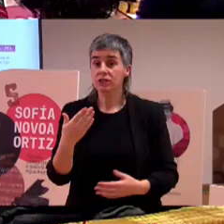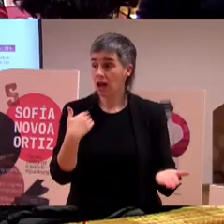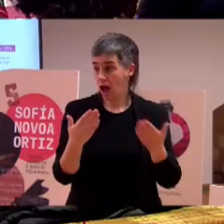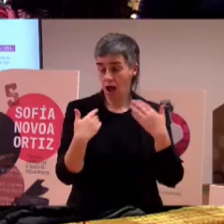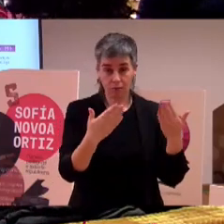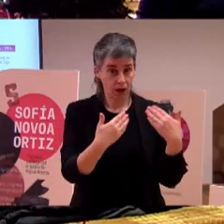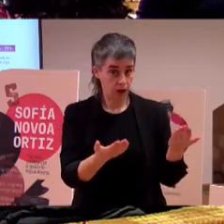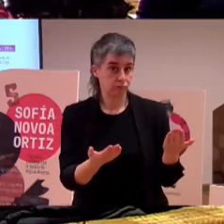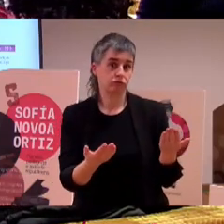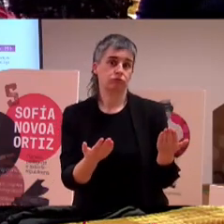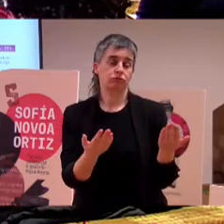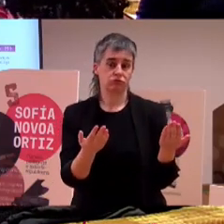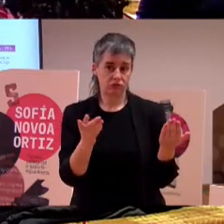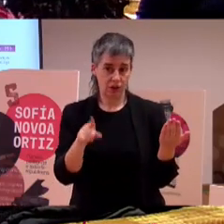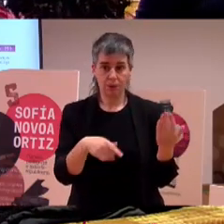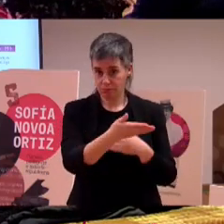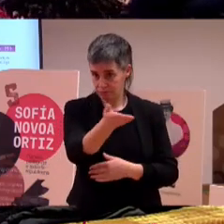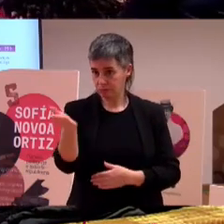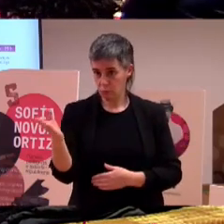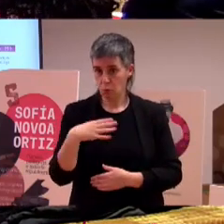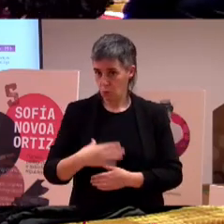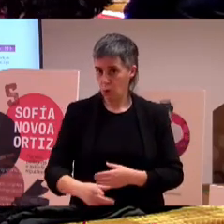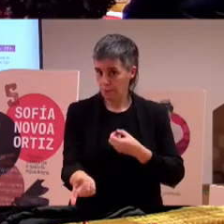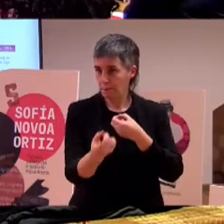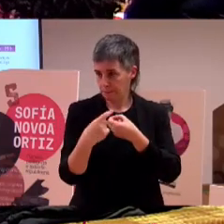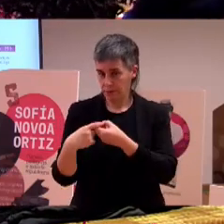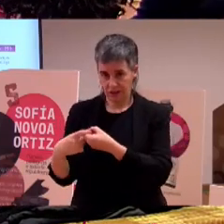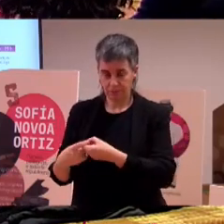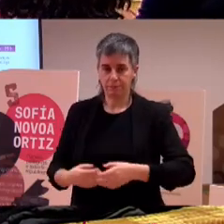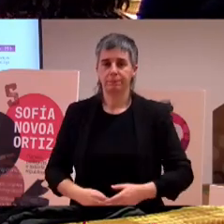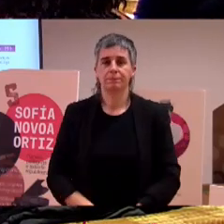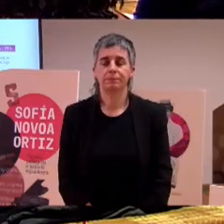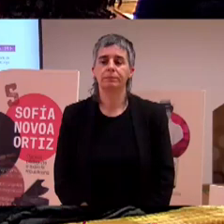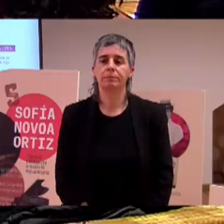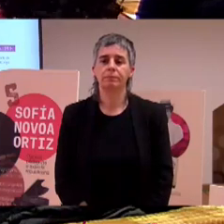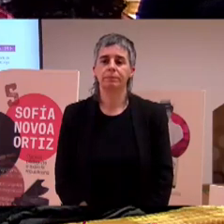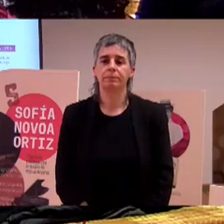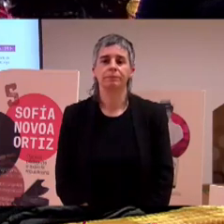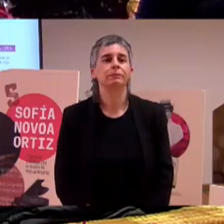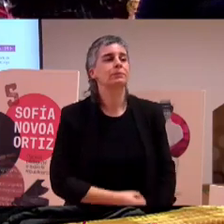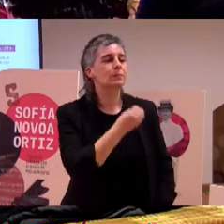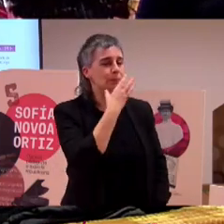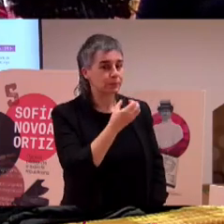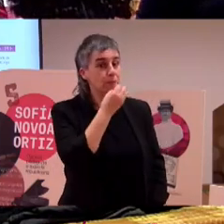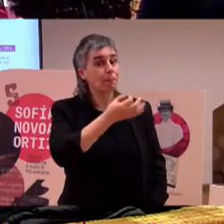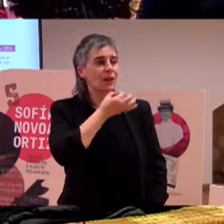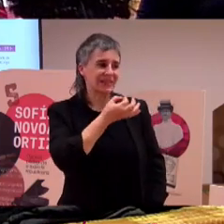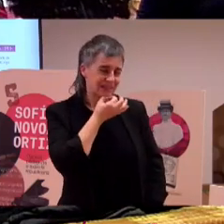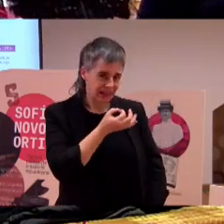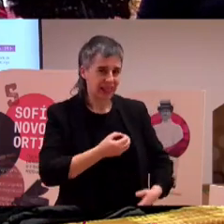e daremos vos paso tamén a quen vos apeteza intervir. Bueno, boas tardes, casi